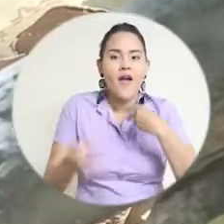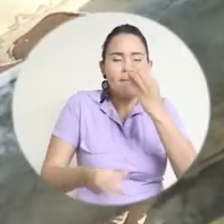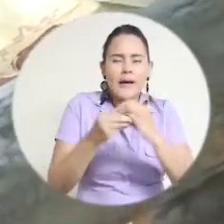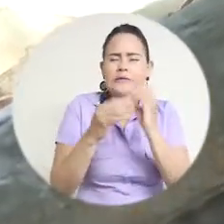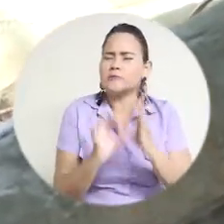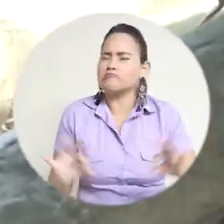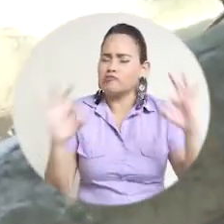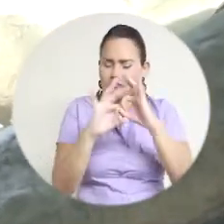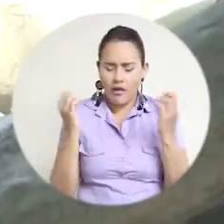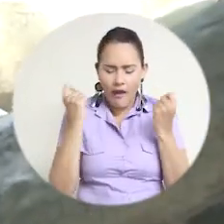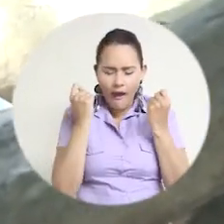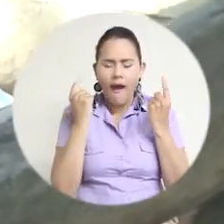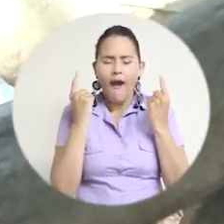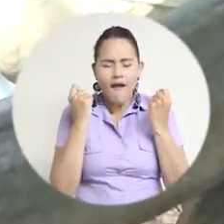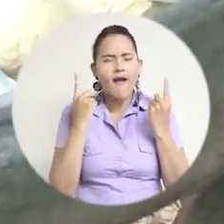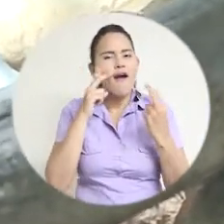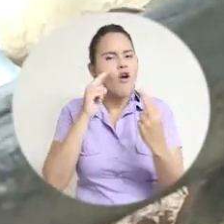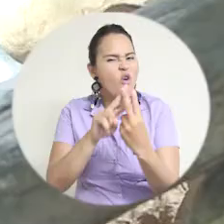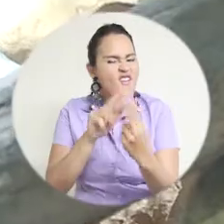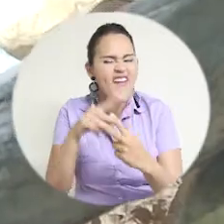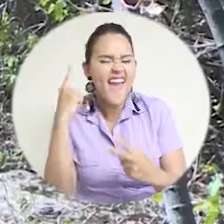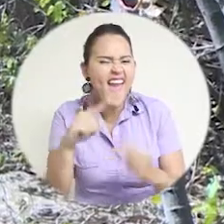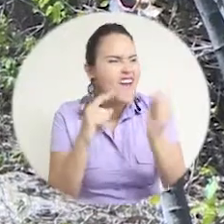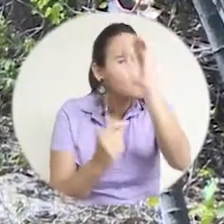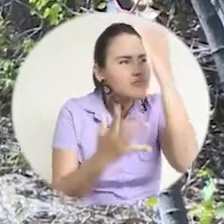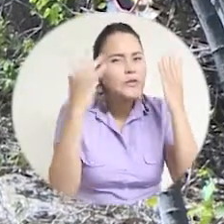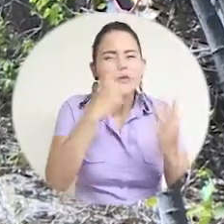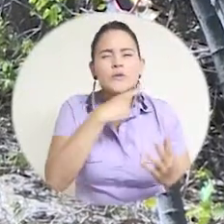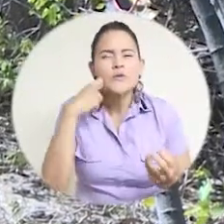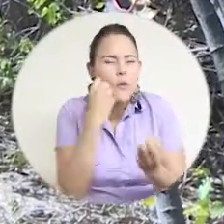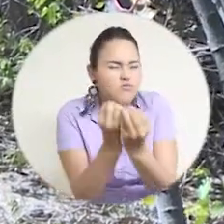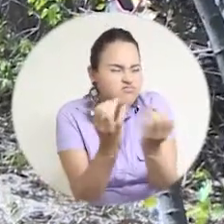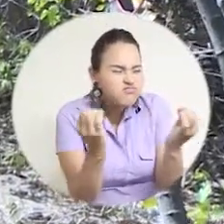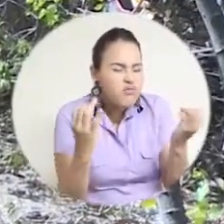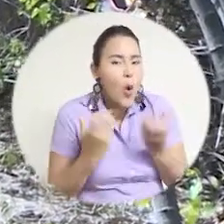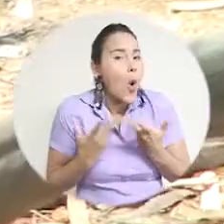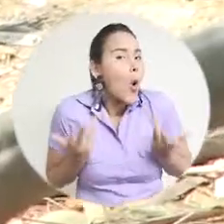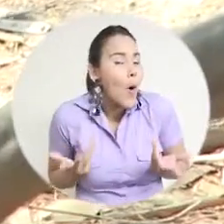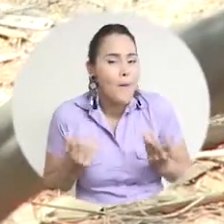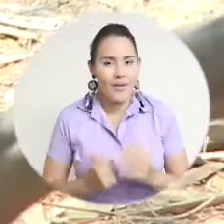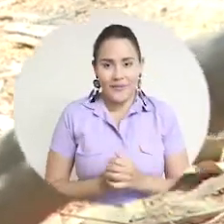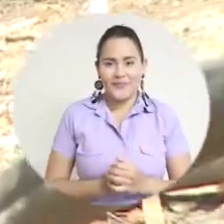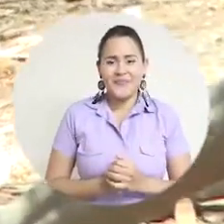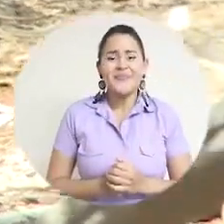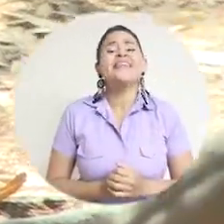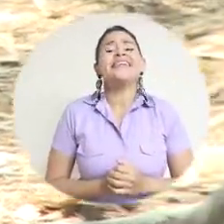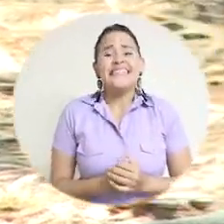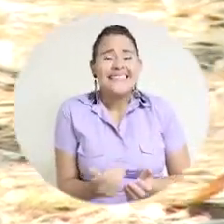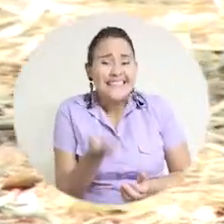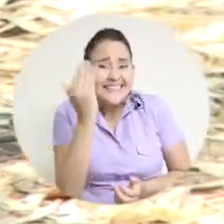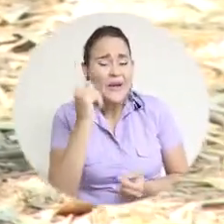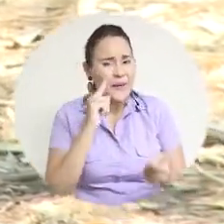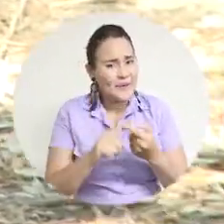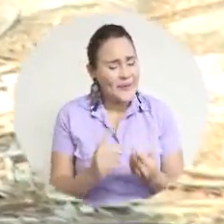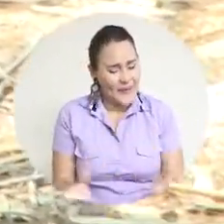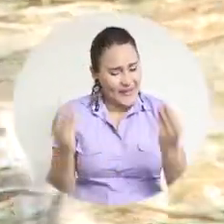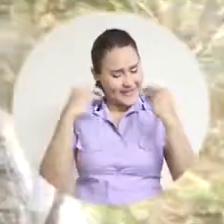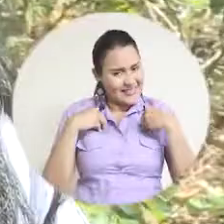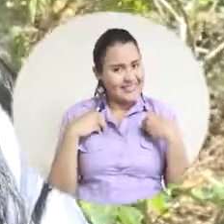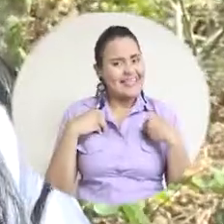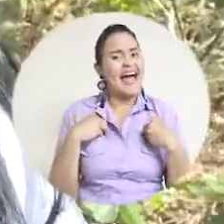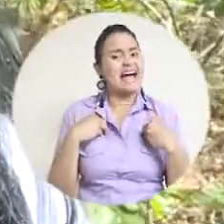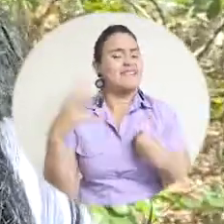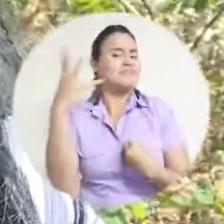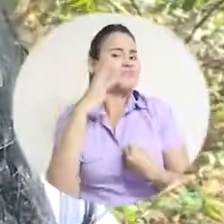sus conocimientos en el tema ecológico, al tiempo que conozcan la importancia que tienen los bosques urbanos. El recorrido en el bosque